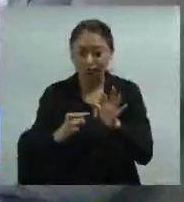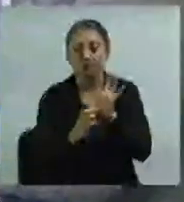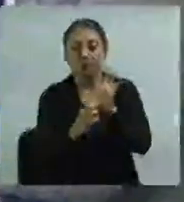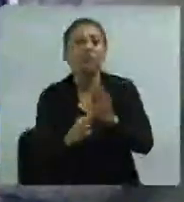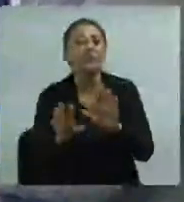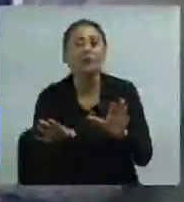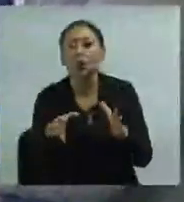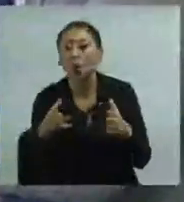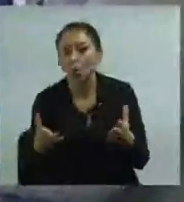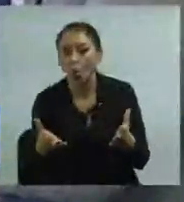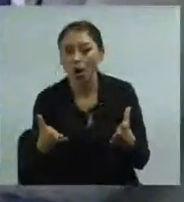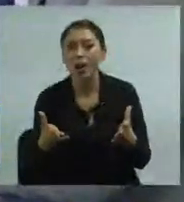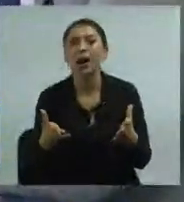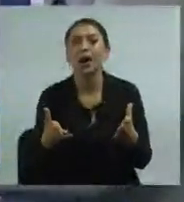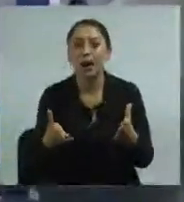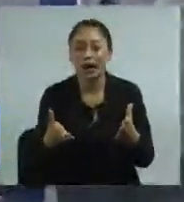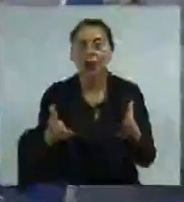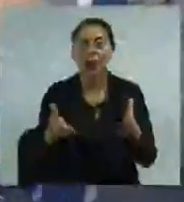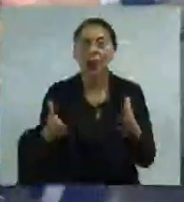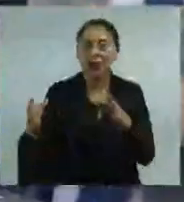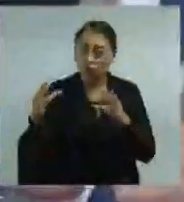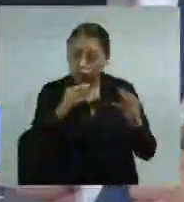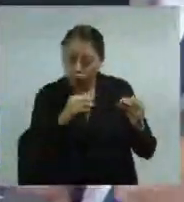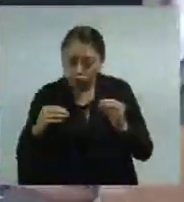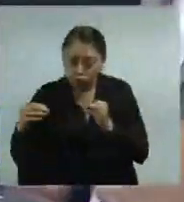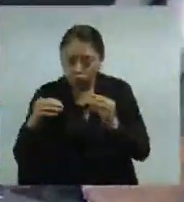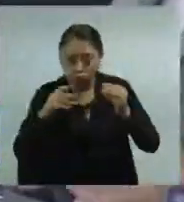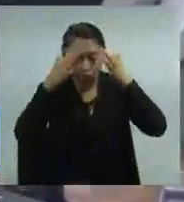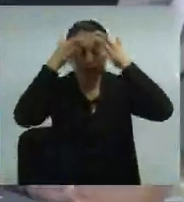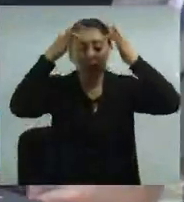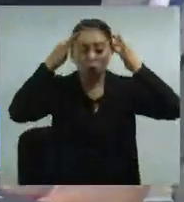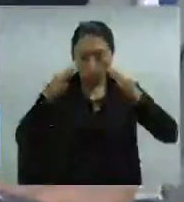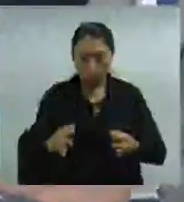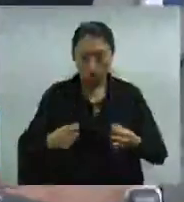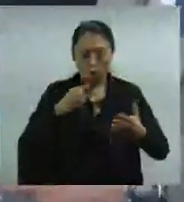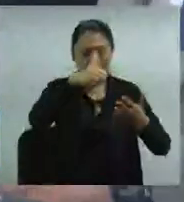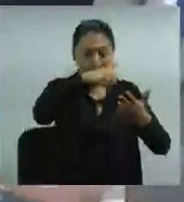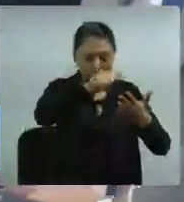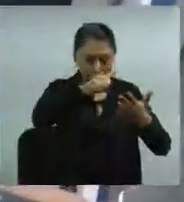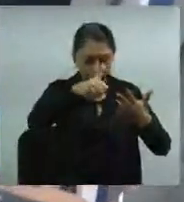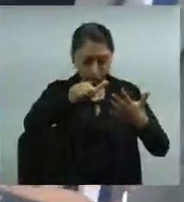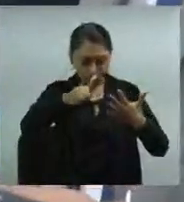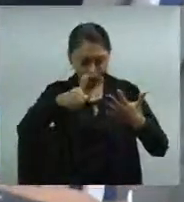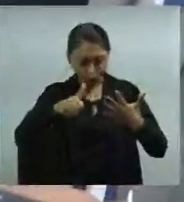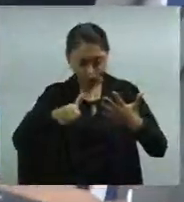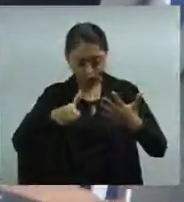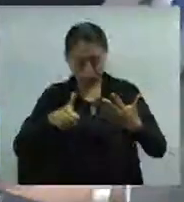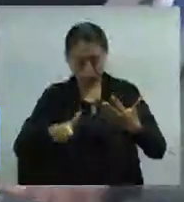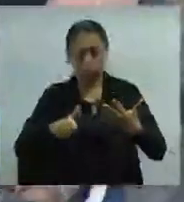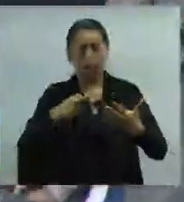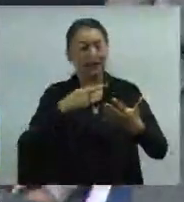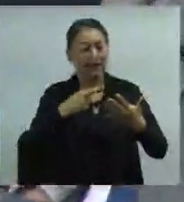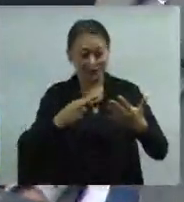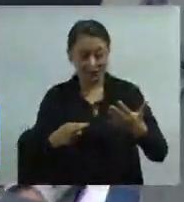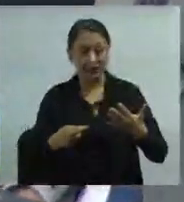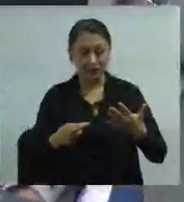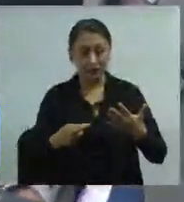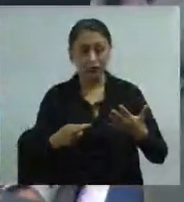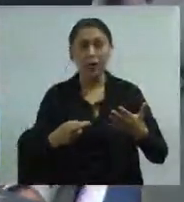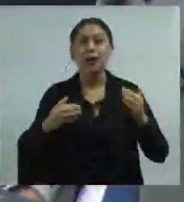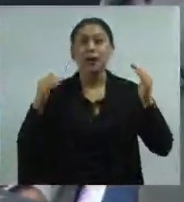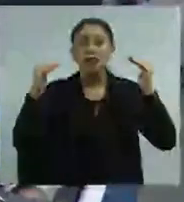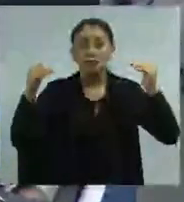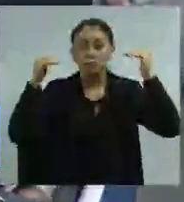cabalmente es ponerse de acuerdo en cuanto a los aspectos que deben calificarse y que los profesionales que